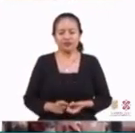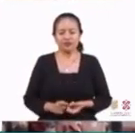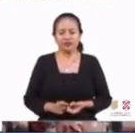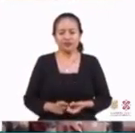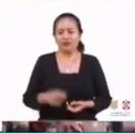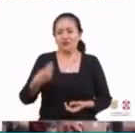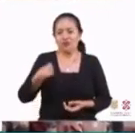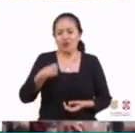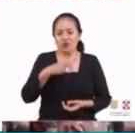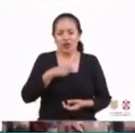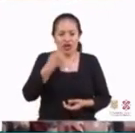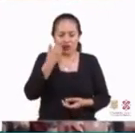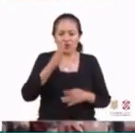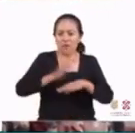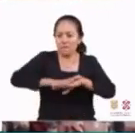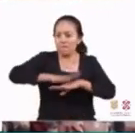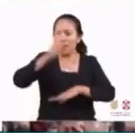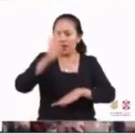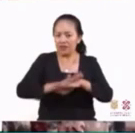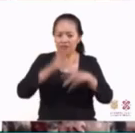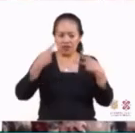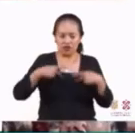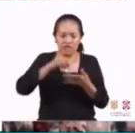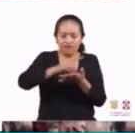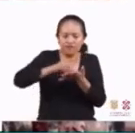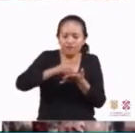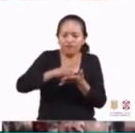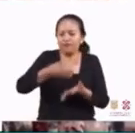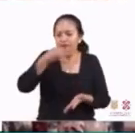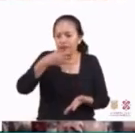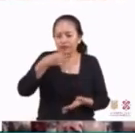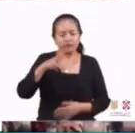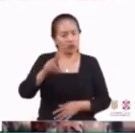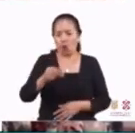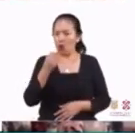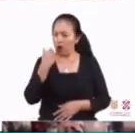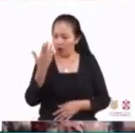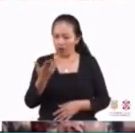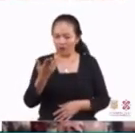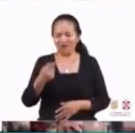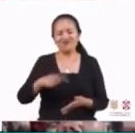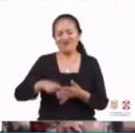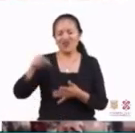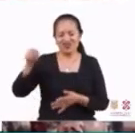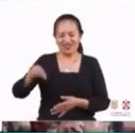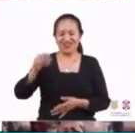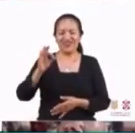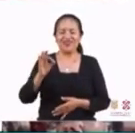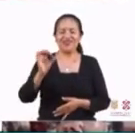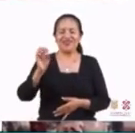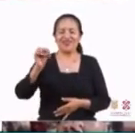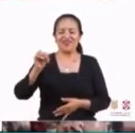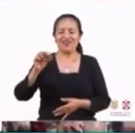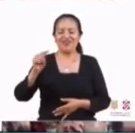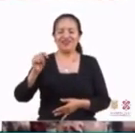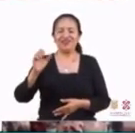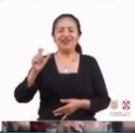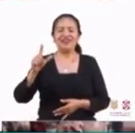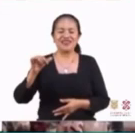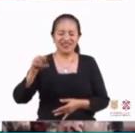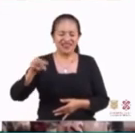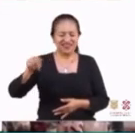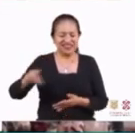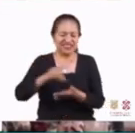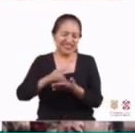queremos que haya un incremento del consumo de esta droga, de ninguna, pero en particular de fentanilo. El fentanilo pues es